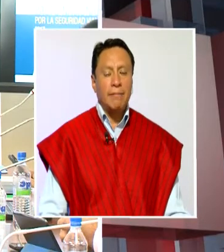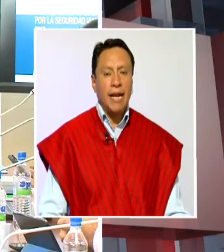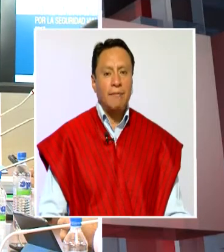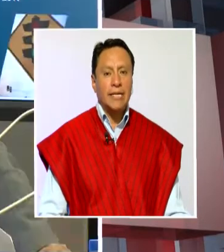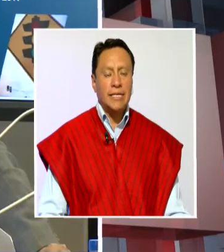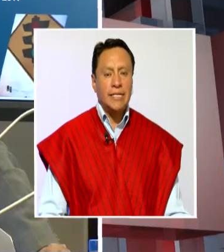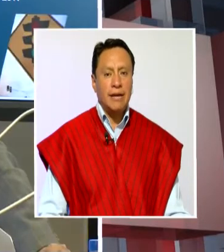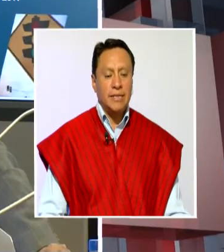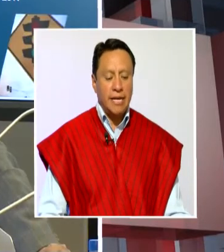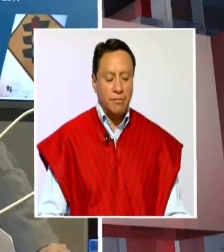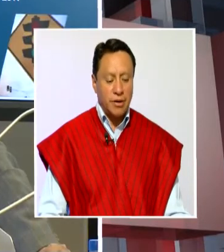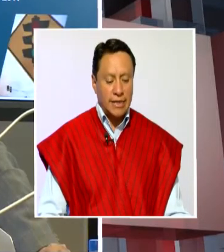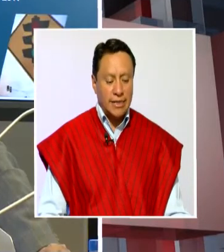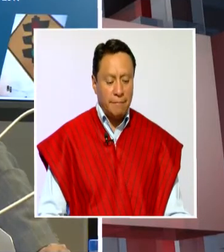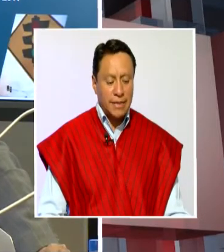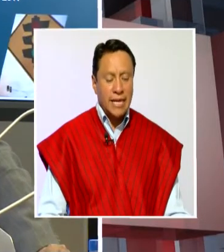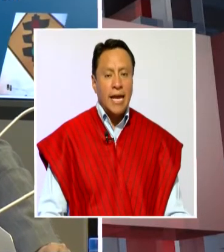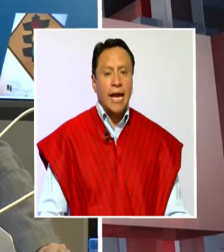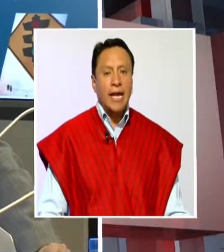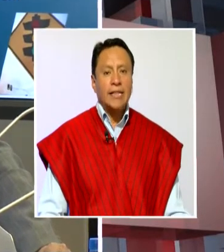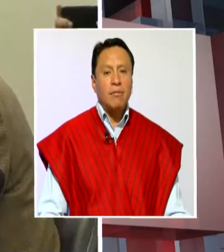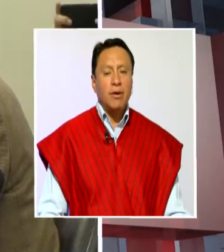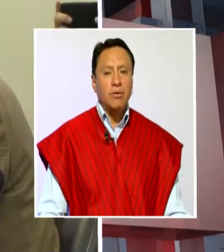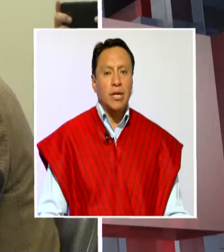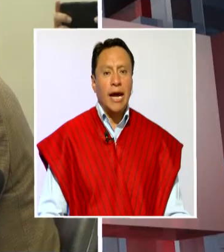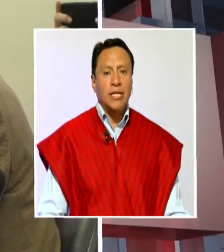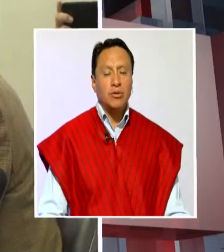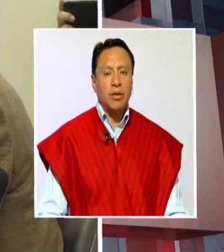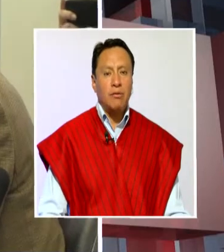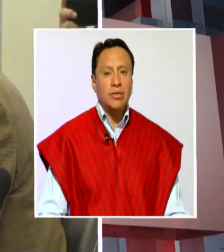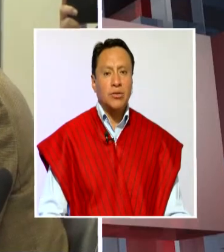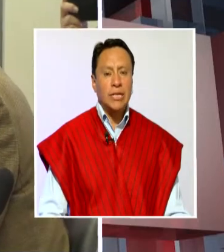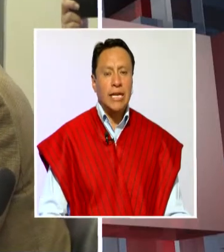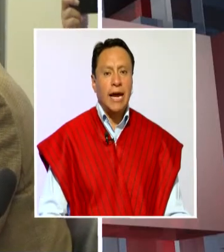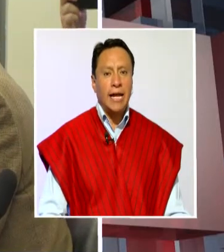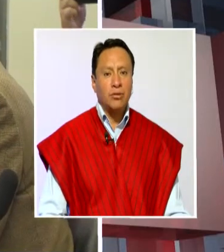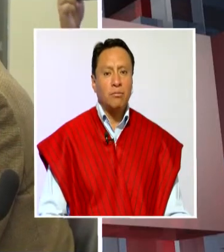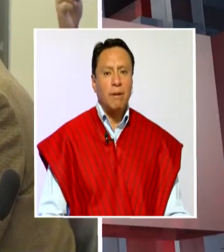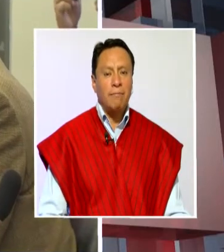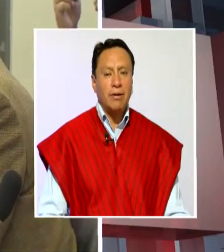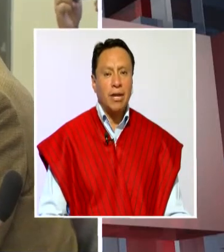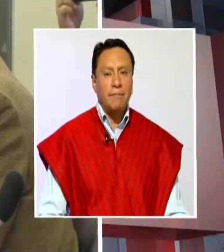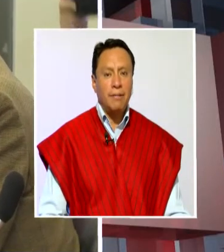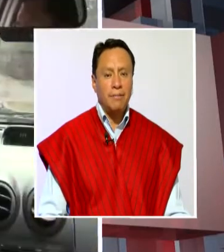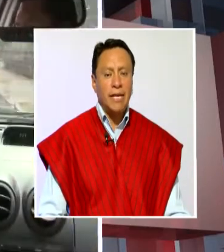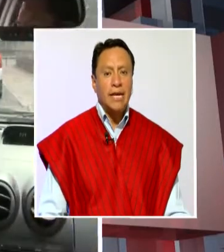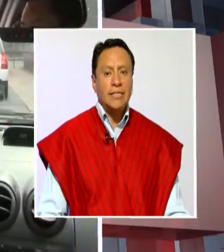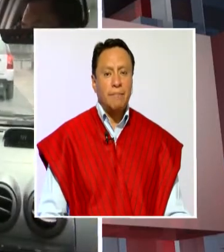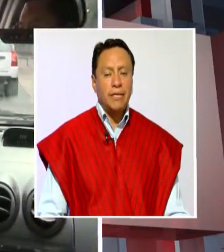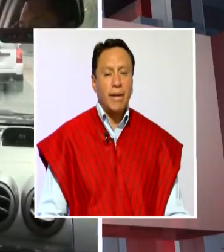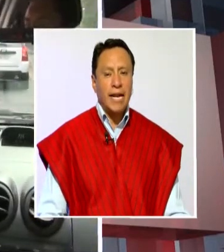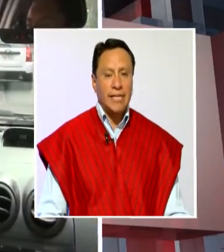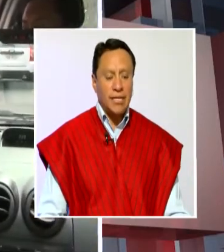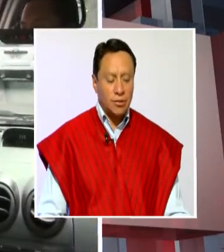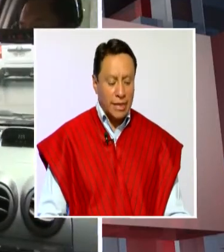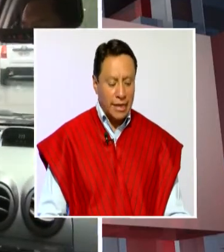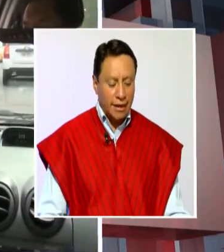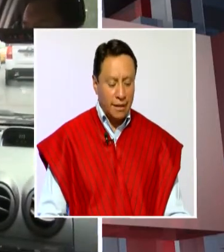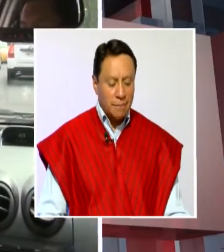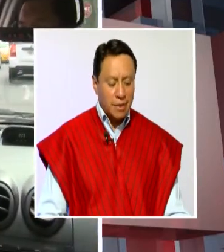Pika Rimanaman Rishina Manchayamurka. Shinapash, Kai Antawa Kuna, Ayukunawan Yukshina Hatung Bambakuna Imapimi, Chapashpa